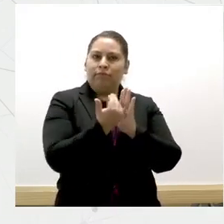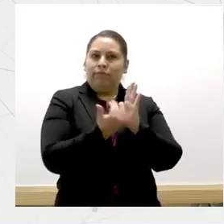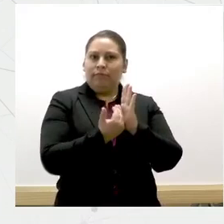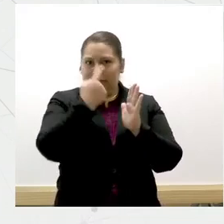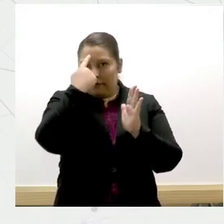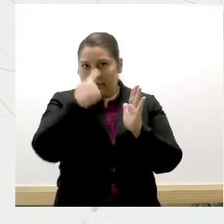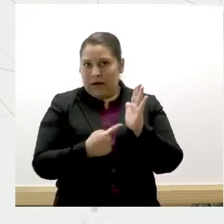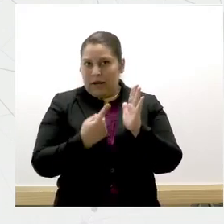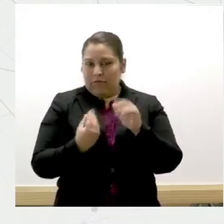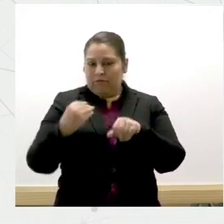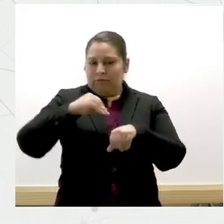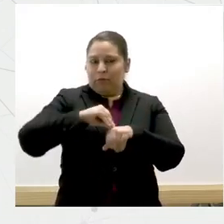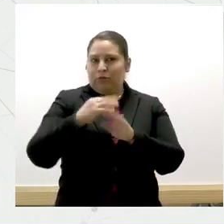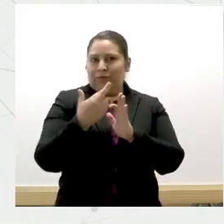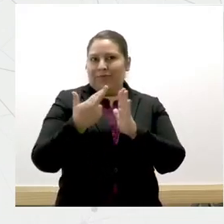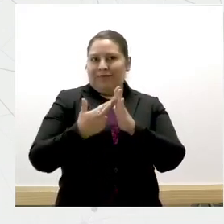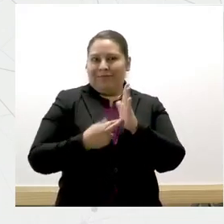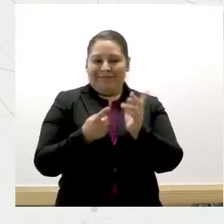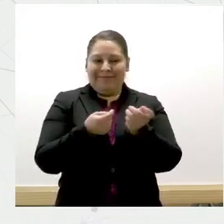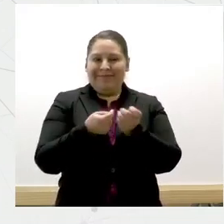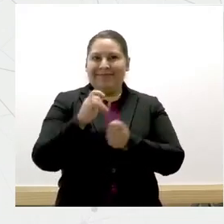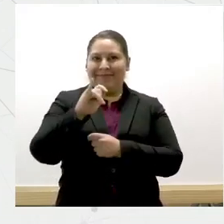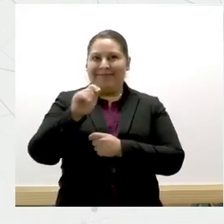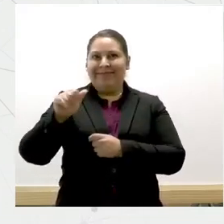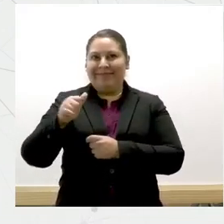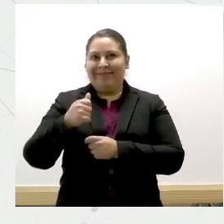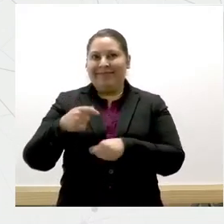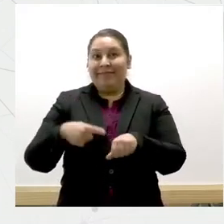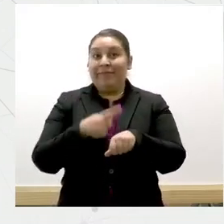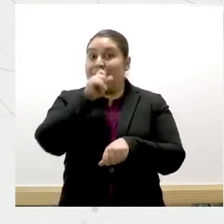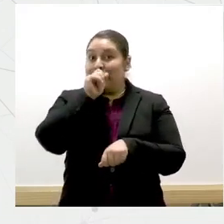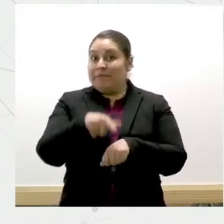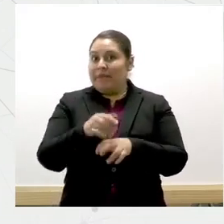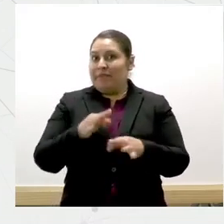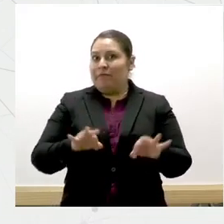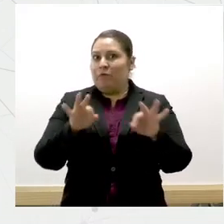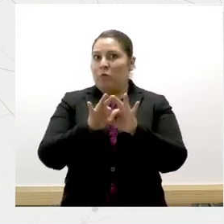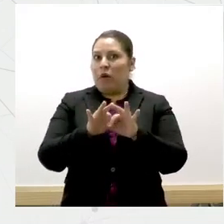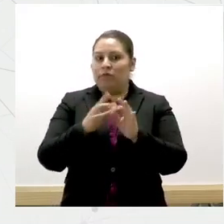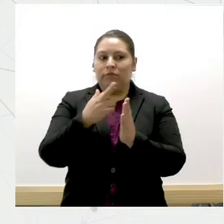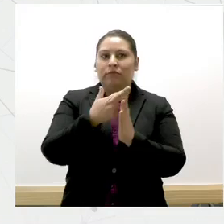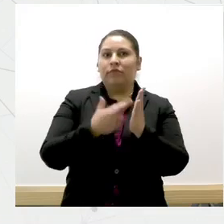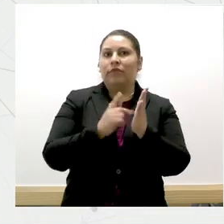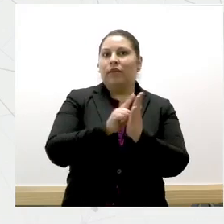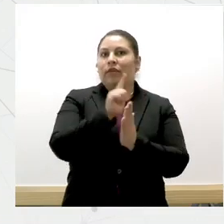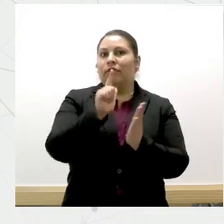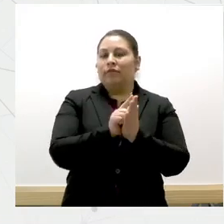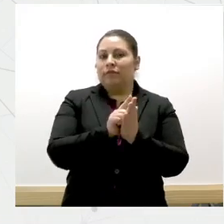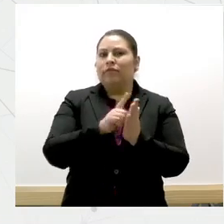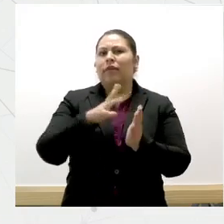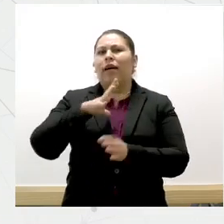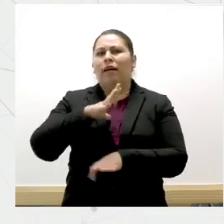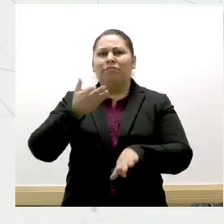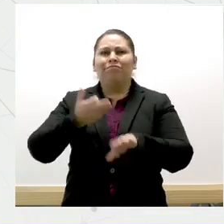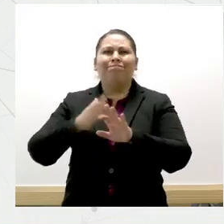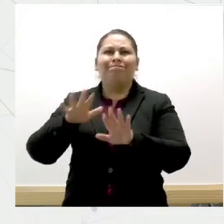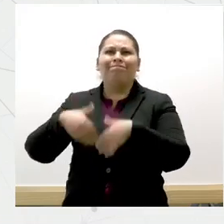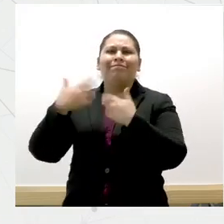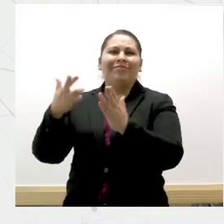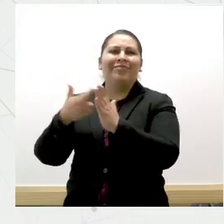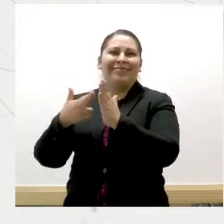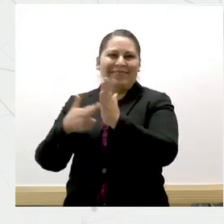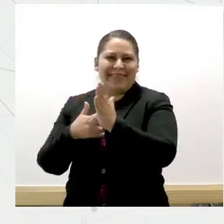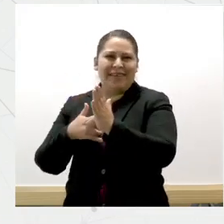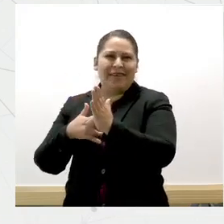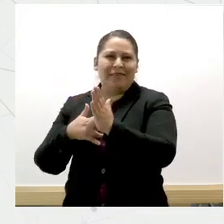ello, porque eso es algo fundamental, ¿no? Y sobre todo, ¿cuáles son los marcos regulatorios? Tenemos en la actualidad marcos generales, ¿no?, que ya digo, yo luego me detendré